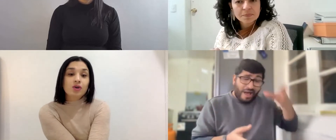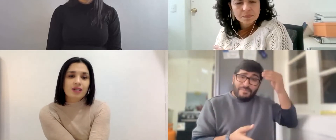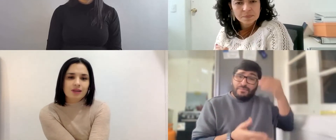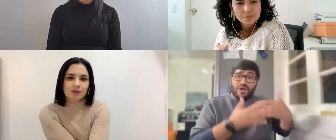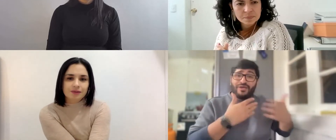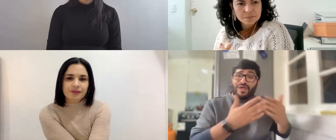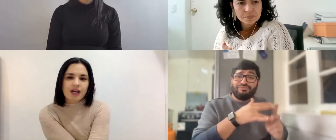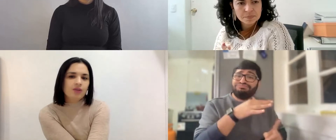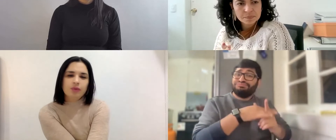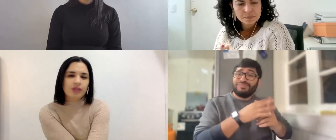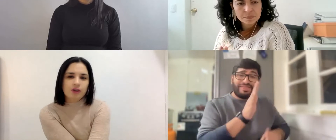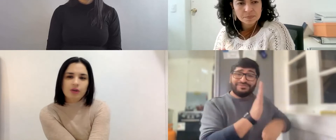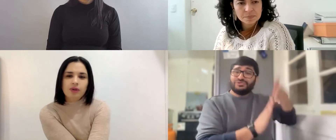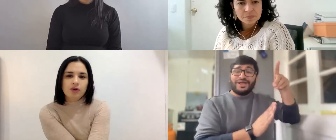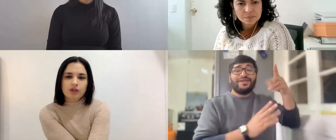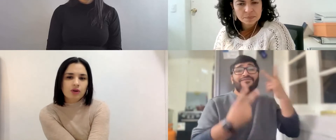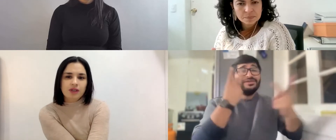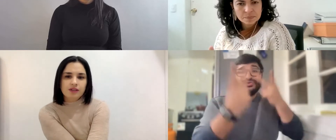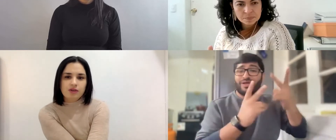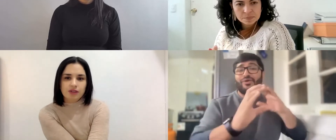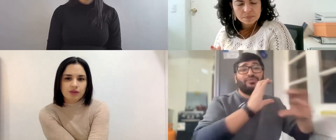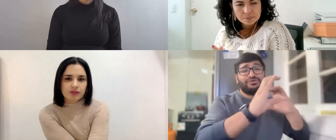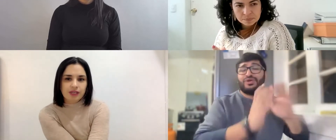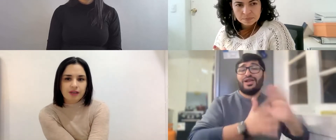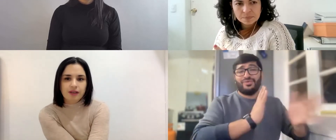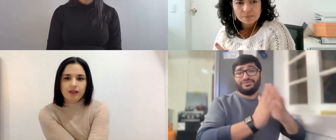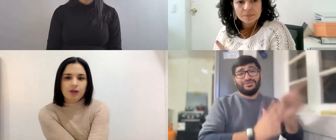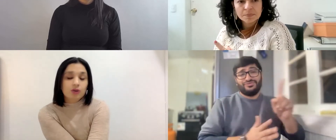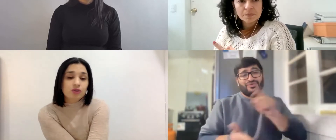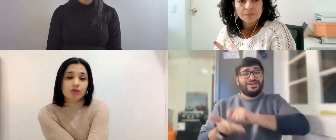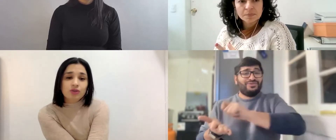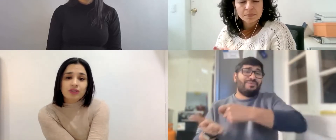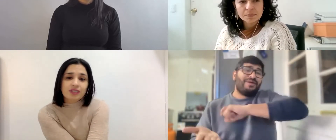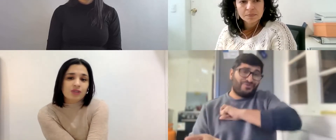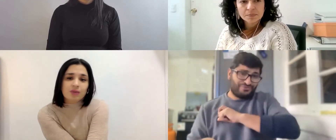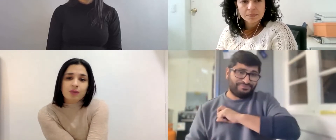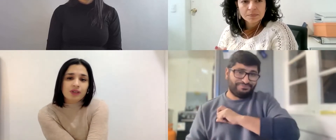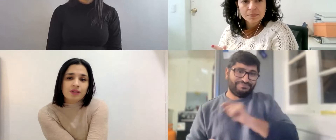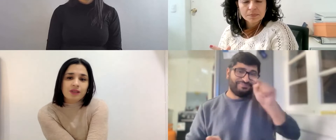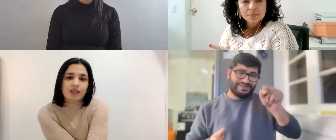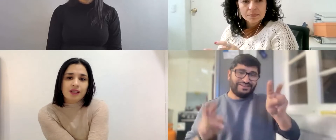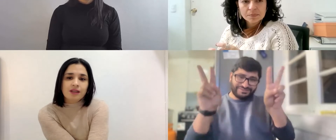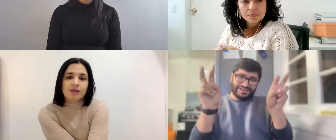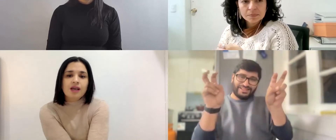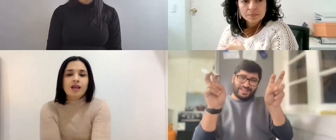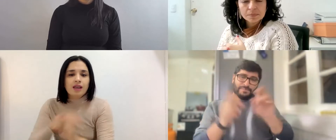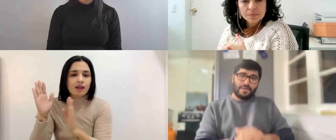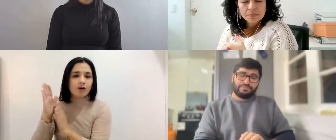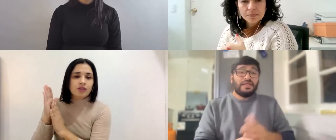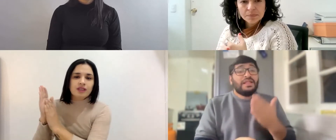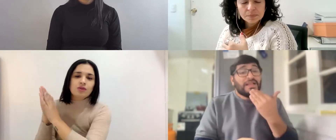tema cognitivo. No va a poder, ¿cómo le explico esto? ¿Cómo le enseño esto? ¿Ya? Nosotros nos desarrollamos por el tema del